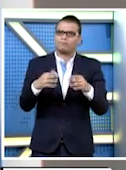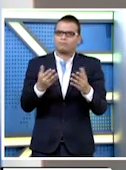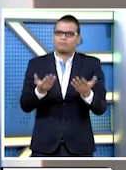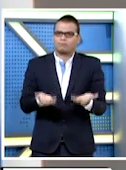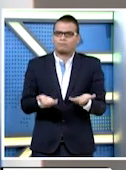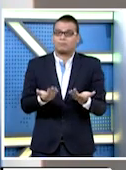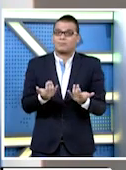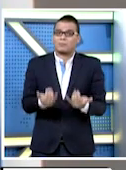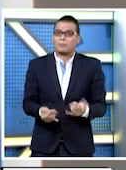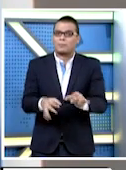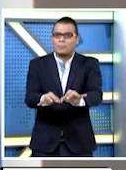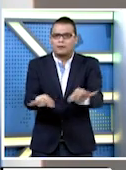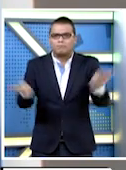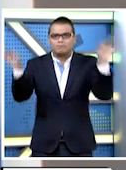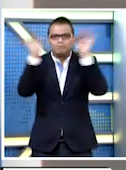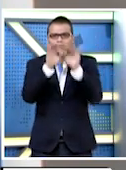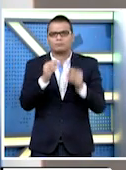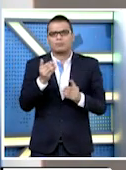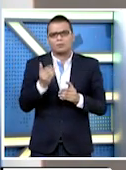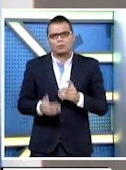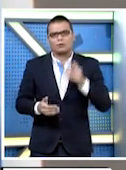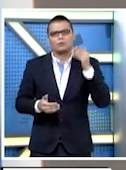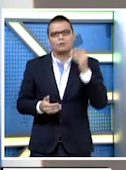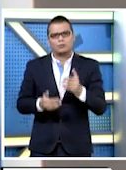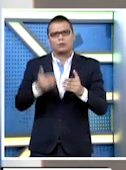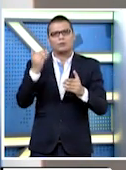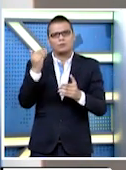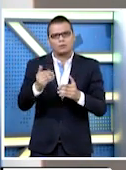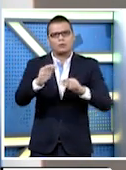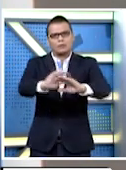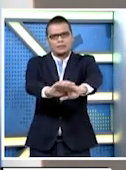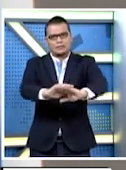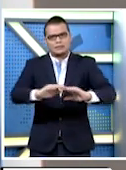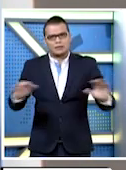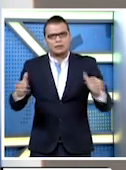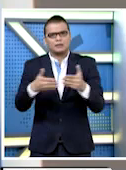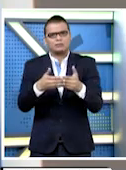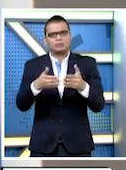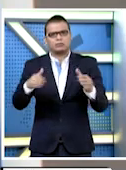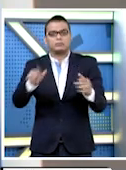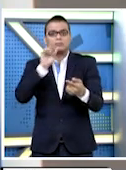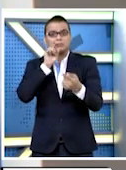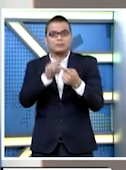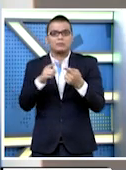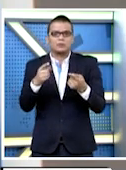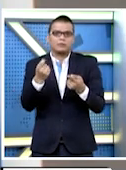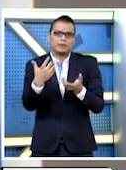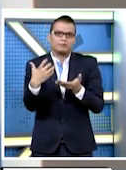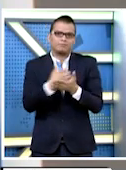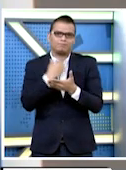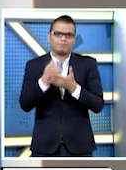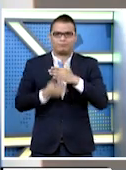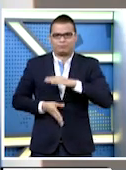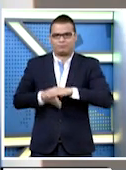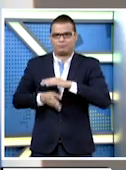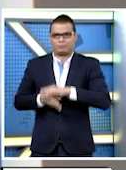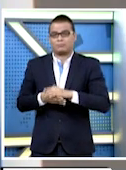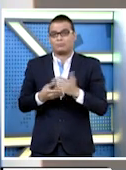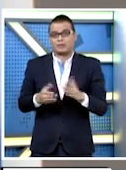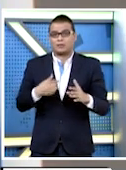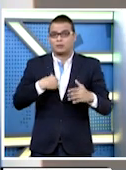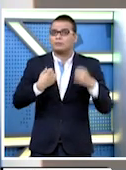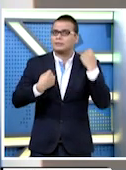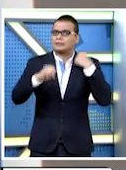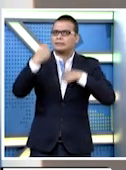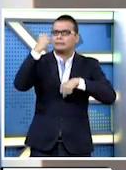de desdoblarnos progresivamente para tener una economía que sustente nuestro país y nuestra ciudad. Yo estoy muy